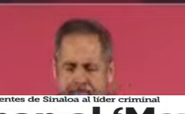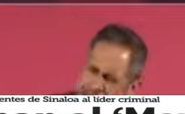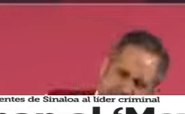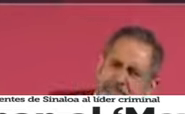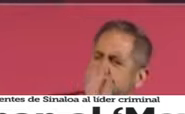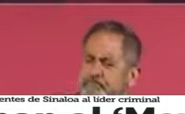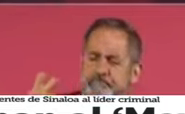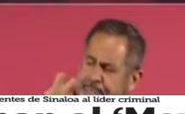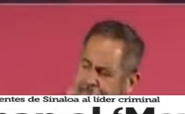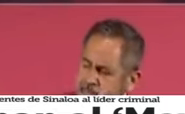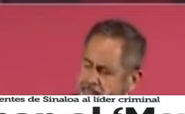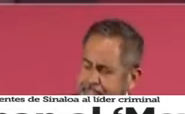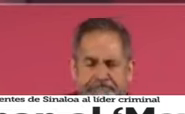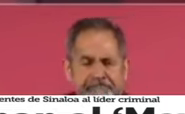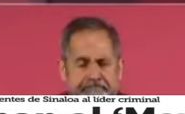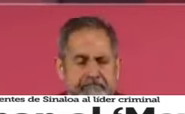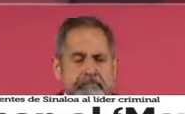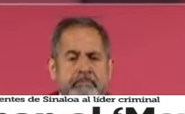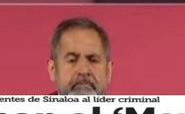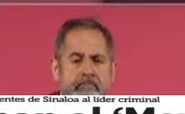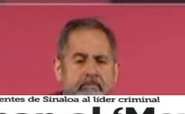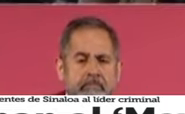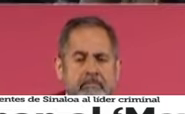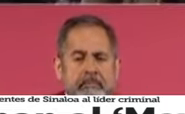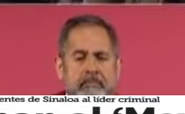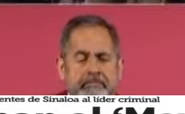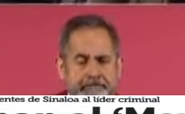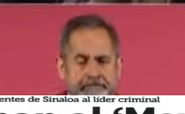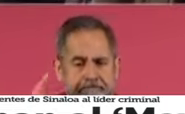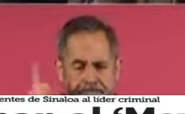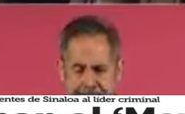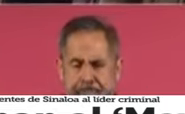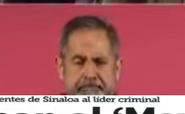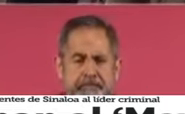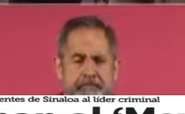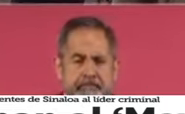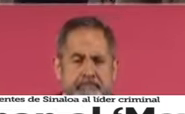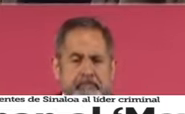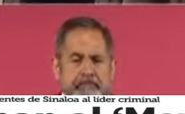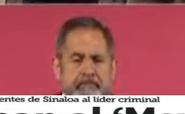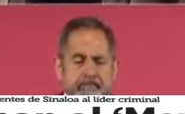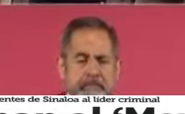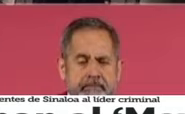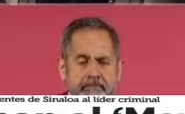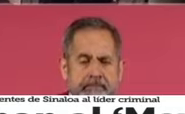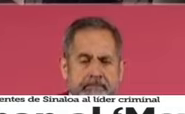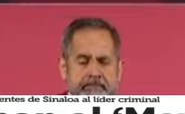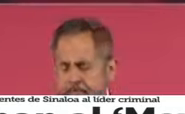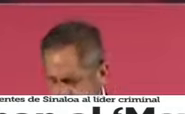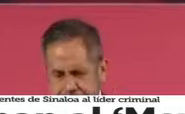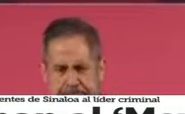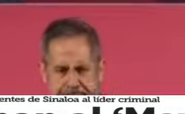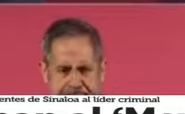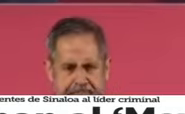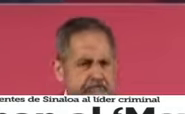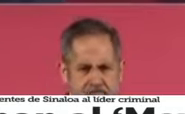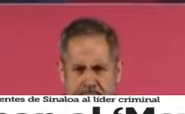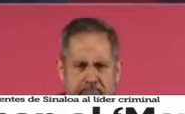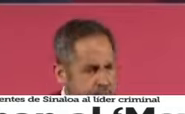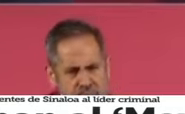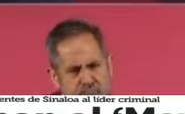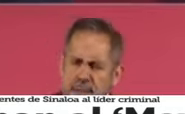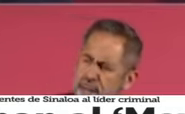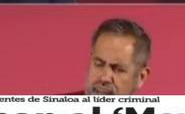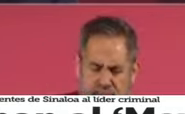conozca lo que sucedió. Sí. ¿Sobre esta supuesta reunión? Sí, él sostiene, lo hizo